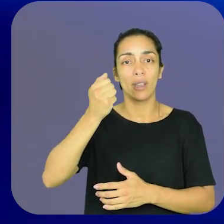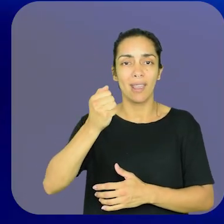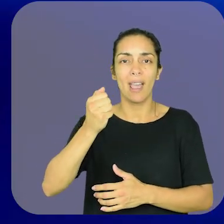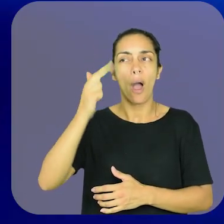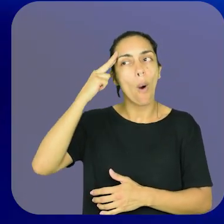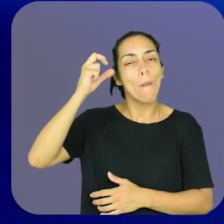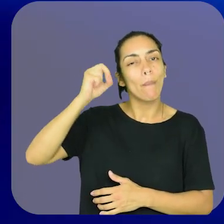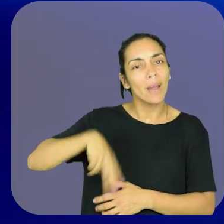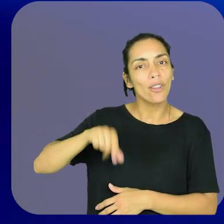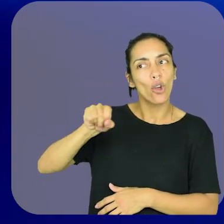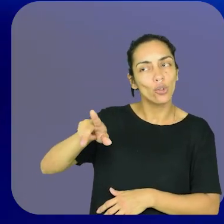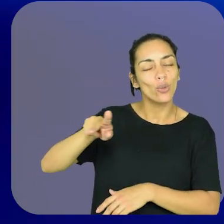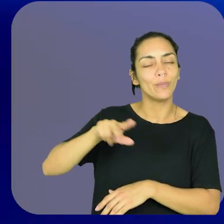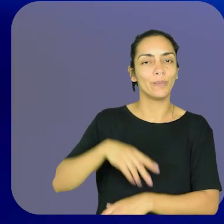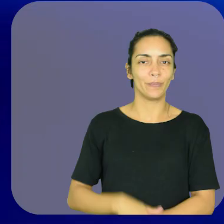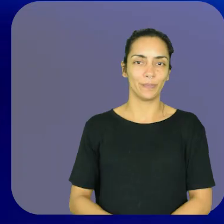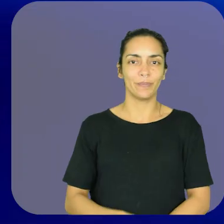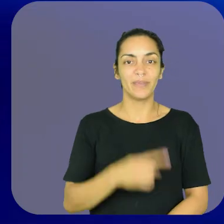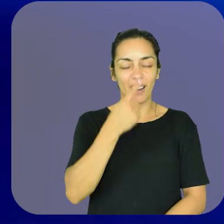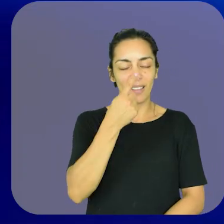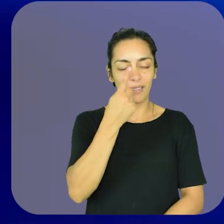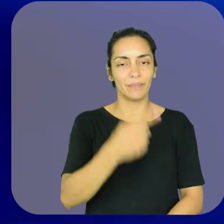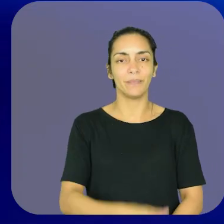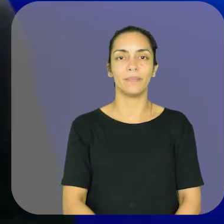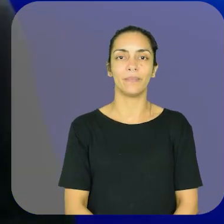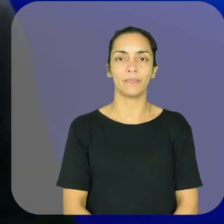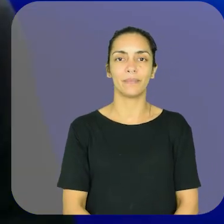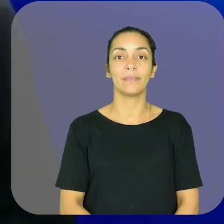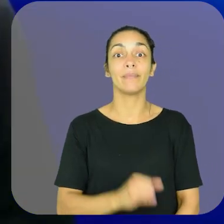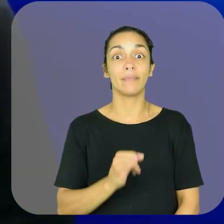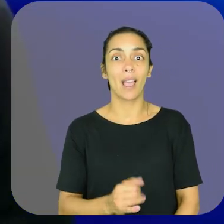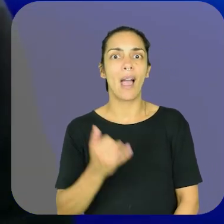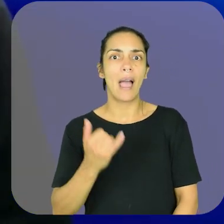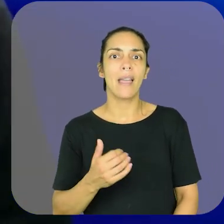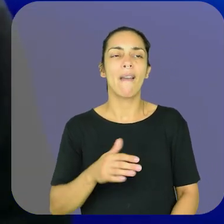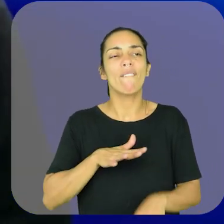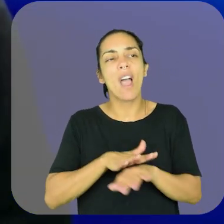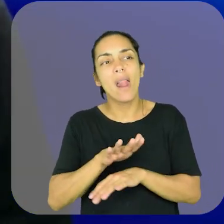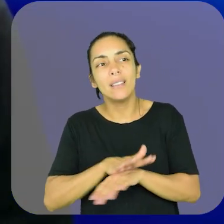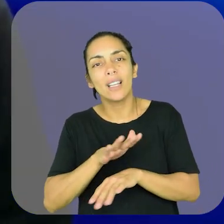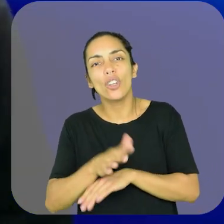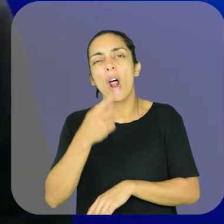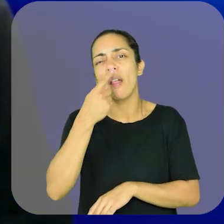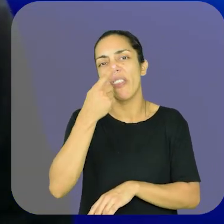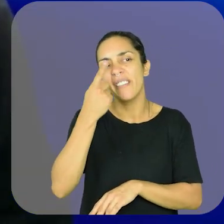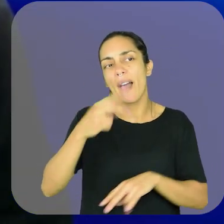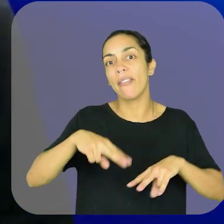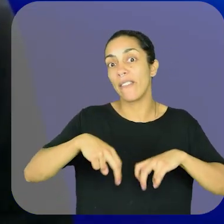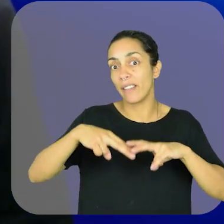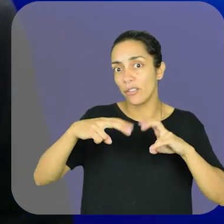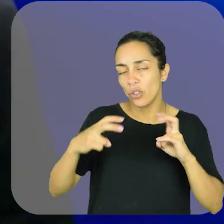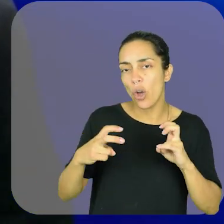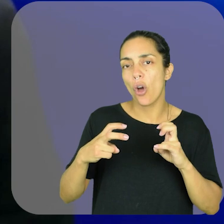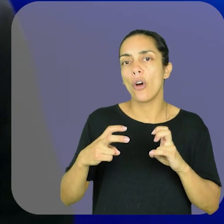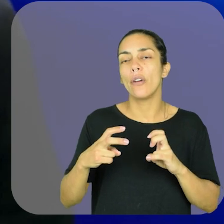bien interesante lo que aparece allí. Sí, bueno, hay más felicitaciones, muy interesante la investigación.